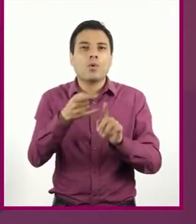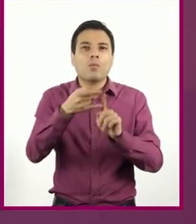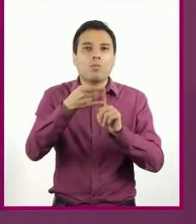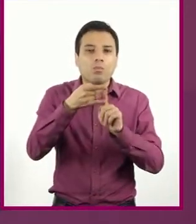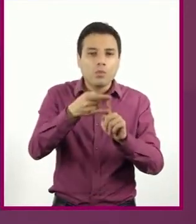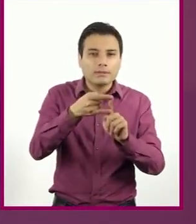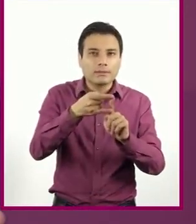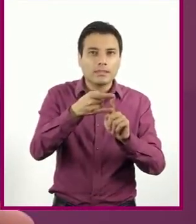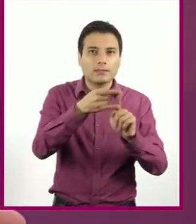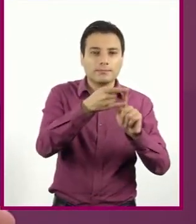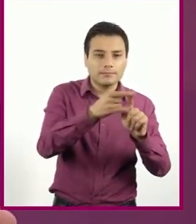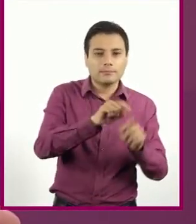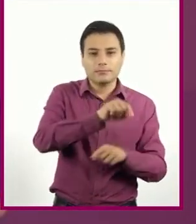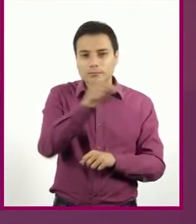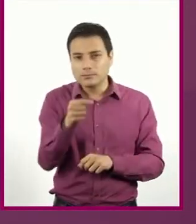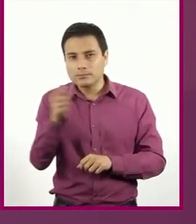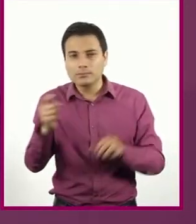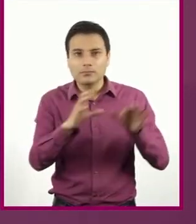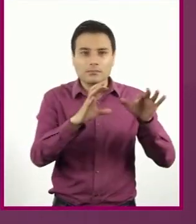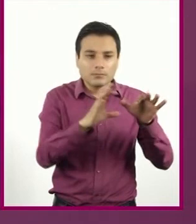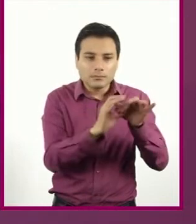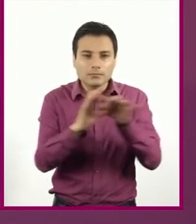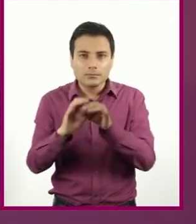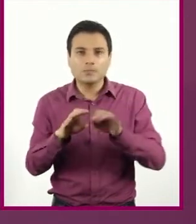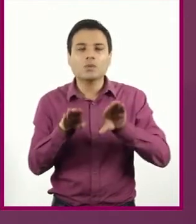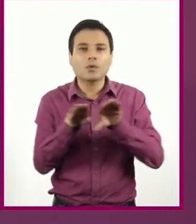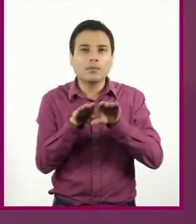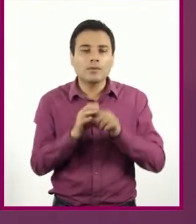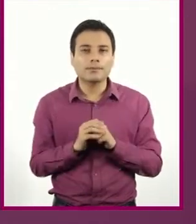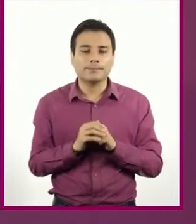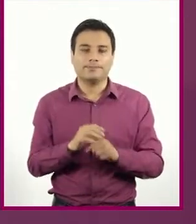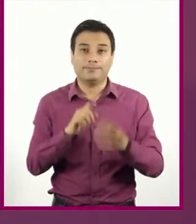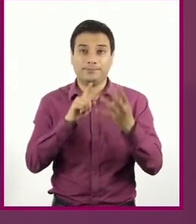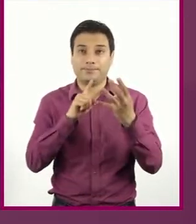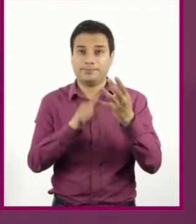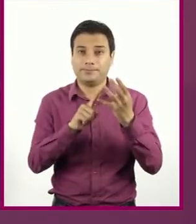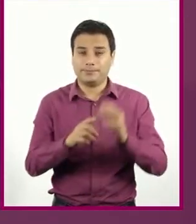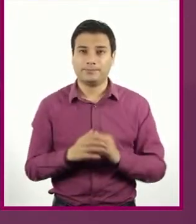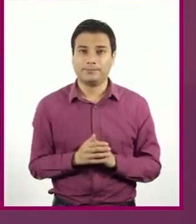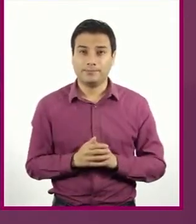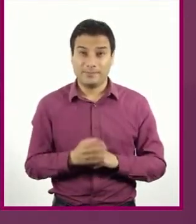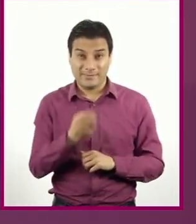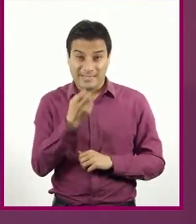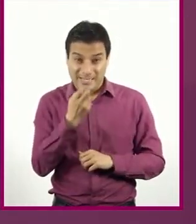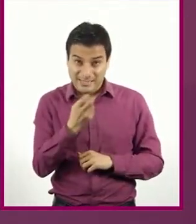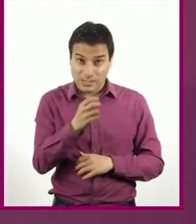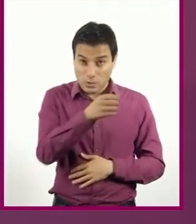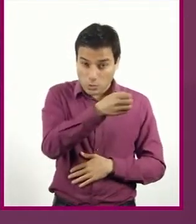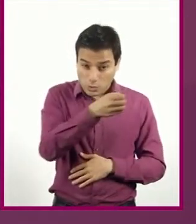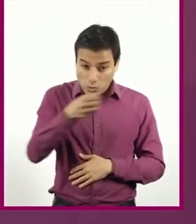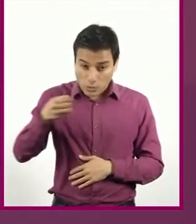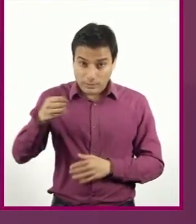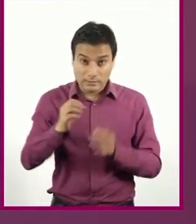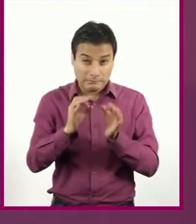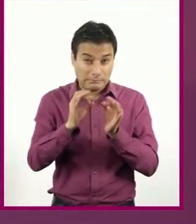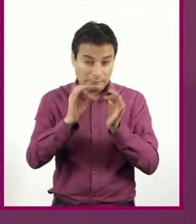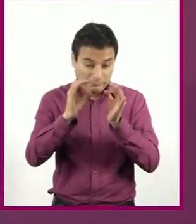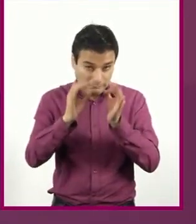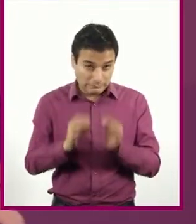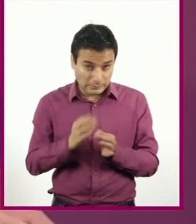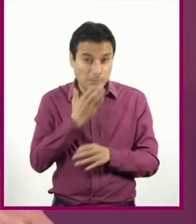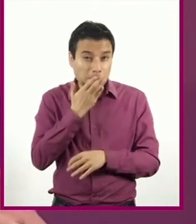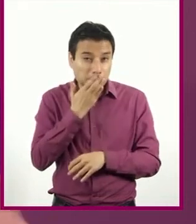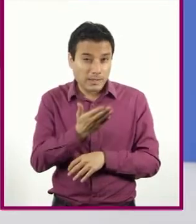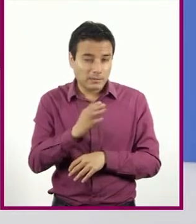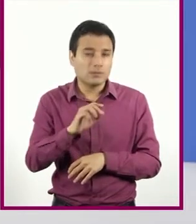hilación entre los momentos de acción? 4. ¿Es lógico este recorrido y retoma la esencia de la